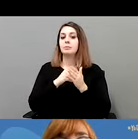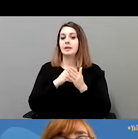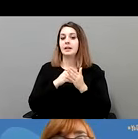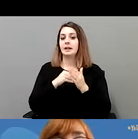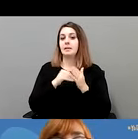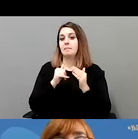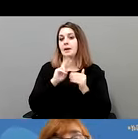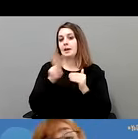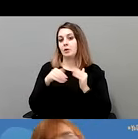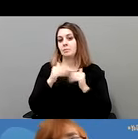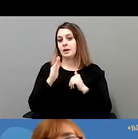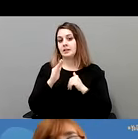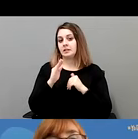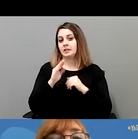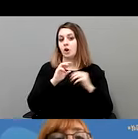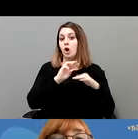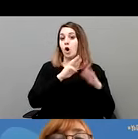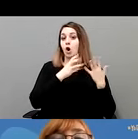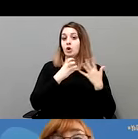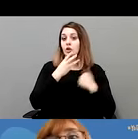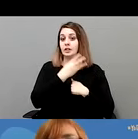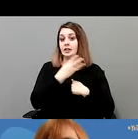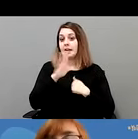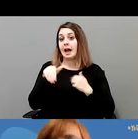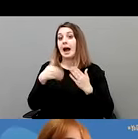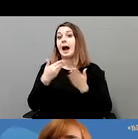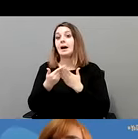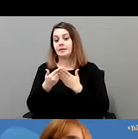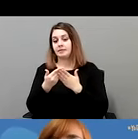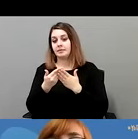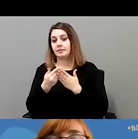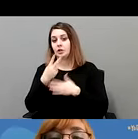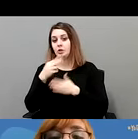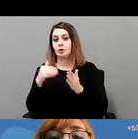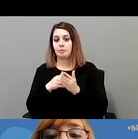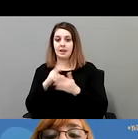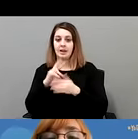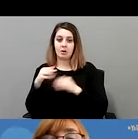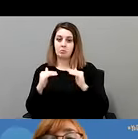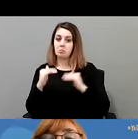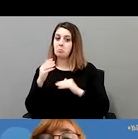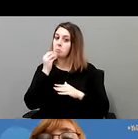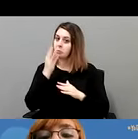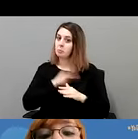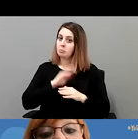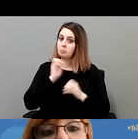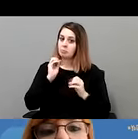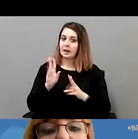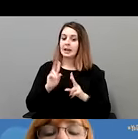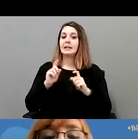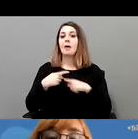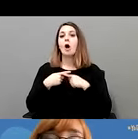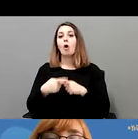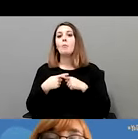¿vale? 833 más lo que resta hasta 2.000 y pico. Está bastante bien. Y luego, en términos de